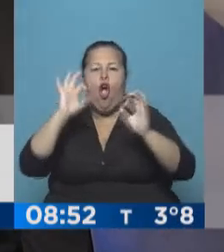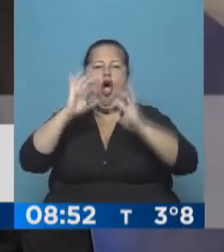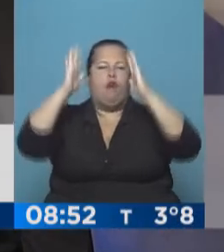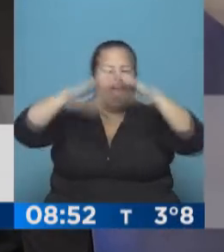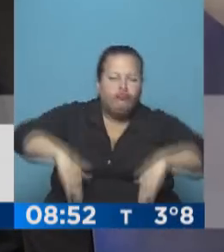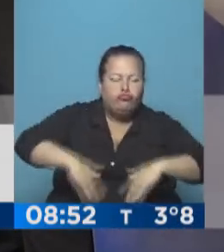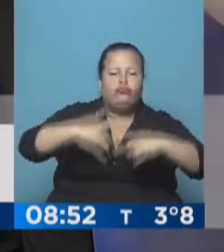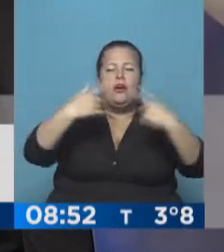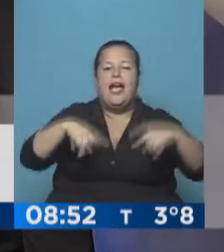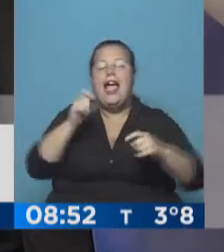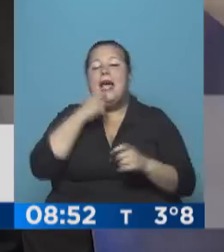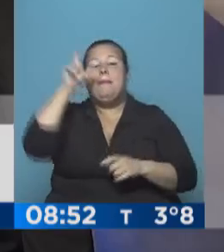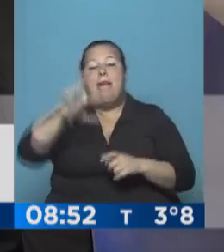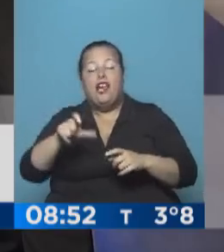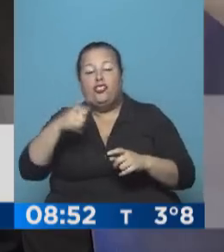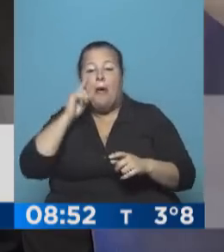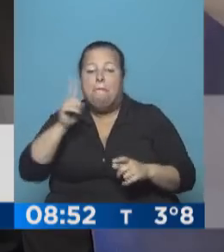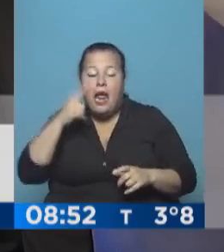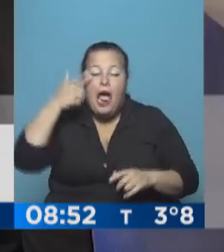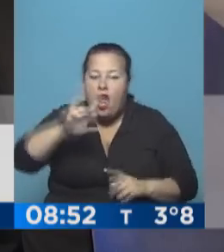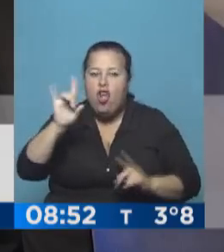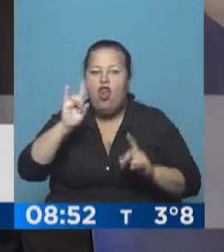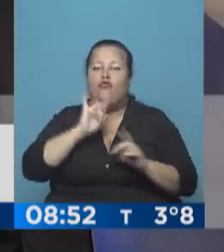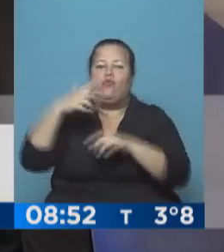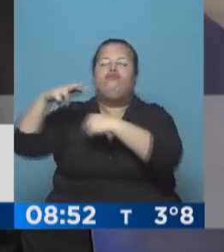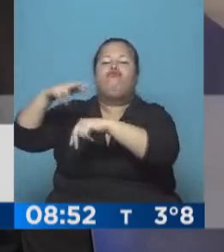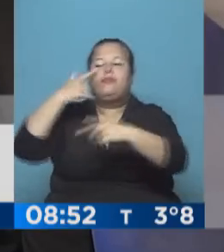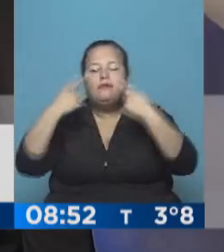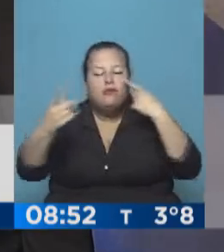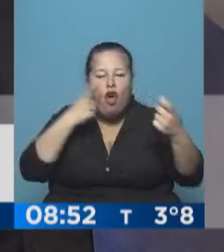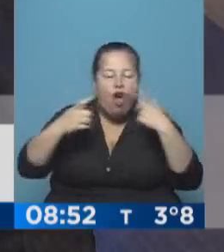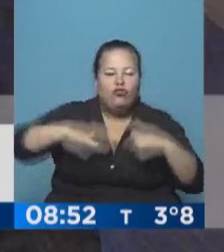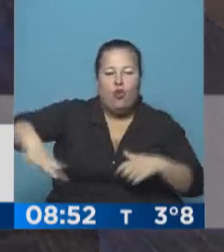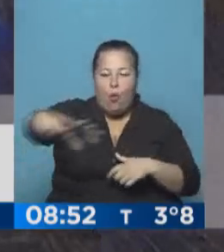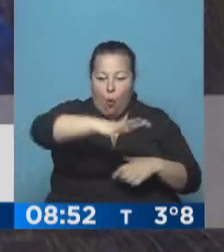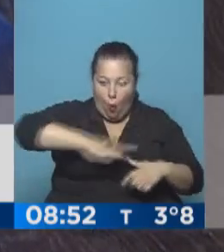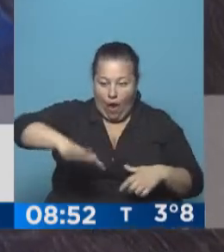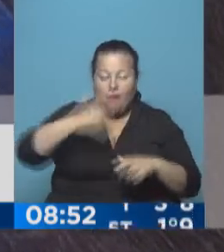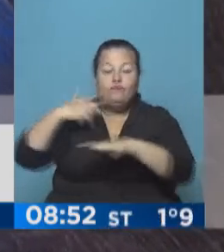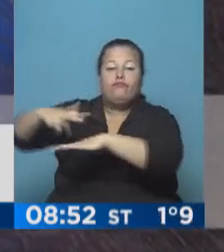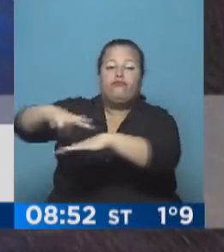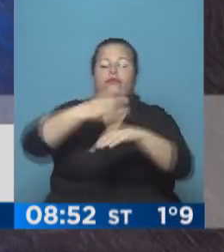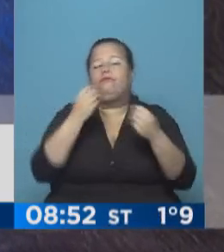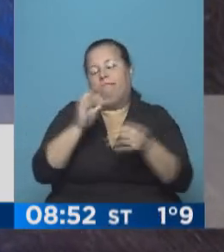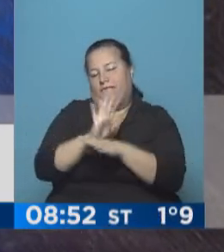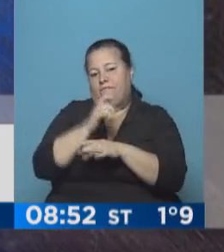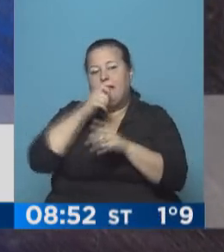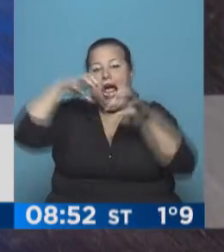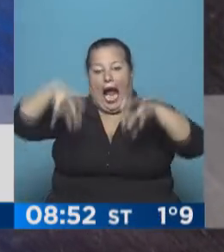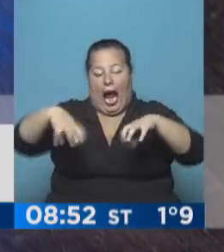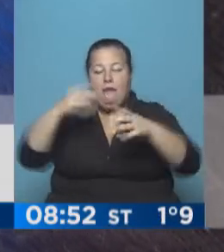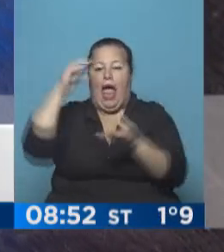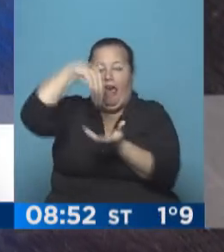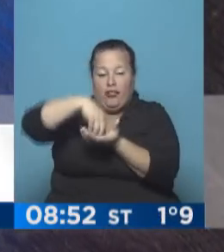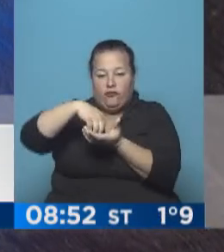derrumbes en vez de que una persona corra el riesgo de ir se manda el dron como para inspeccionar la z claro lo que hace el dron en realidad es digamos mediante una cámara que puede